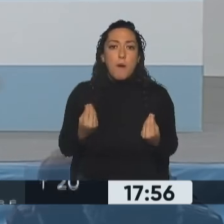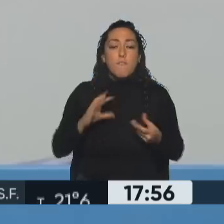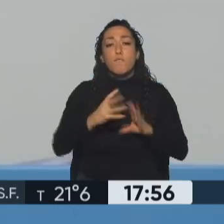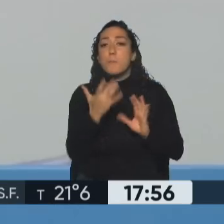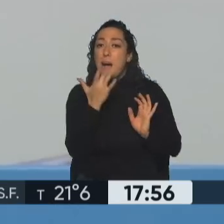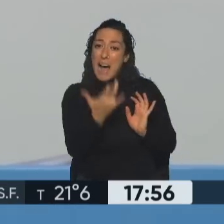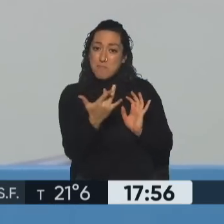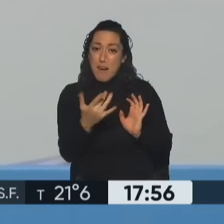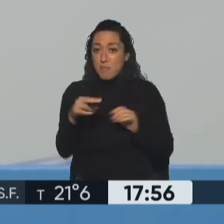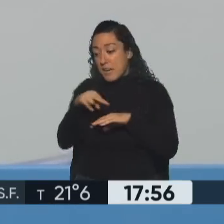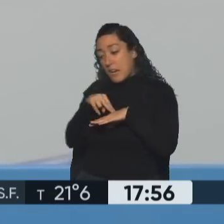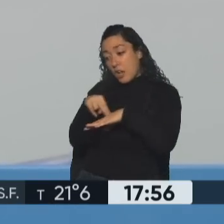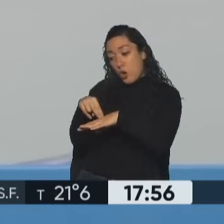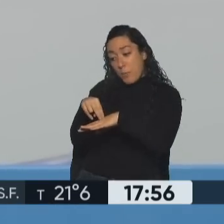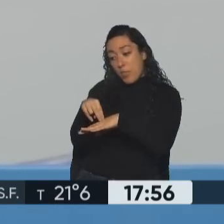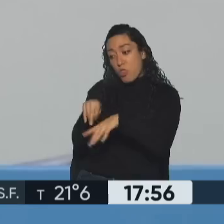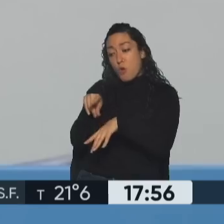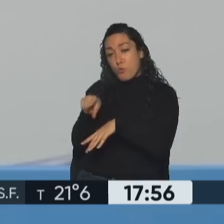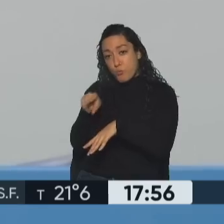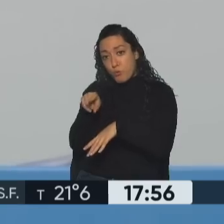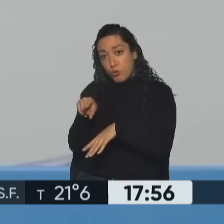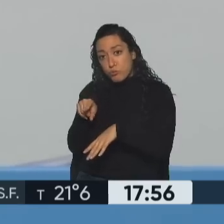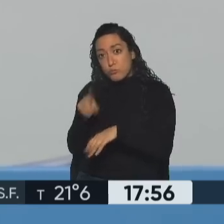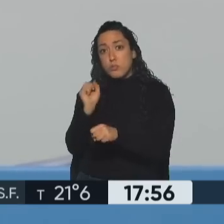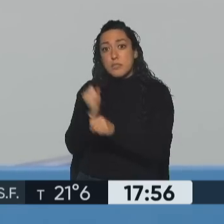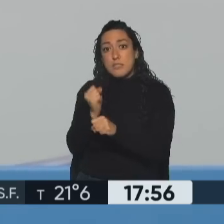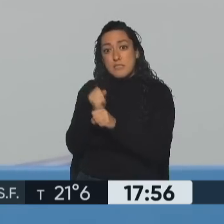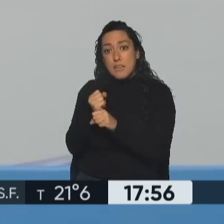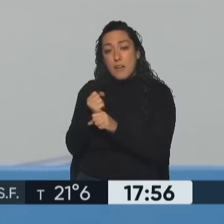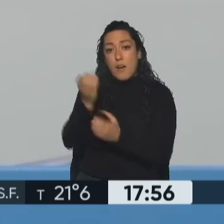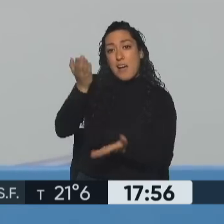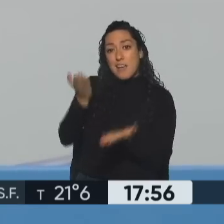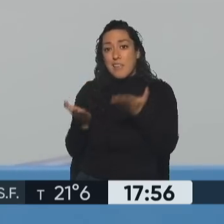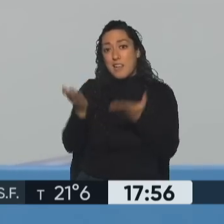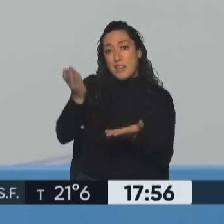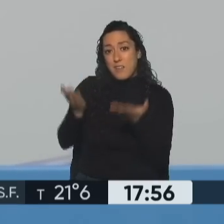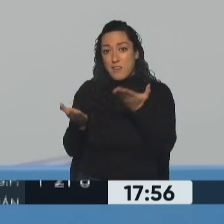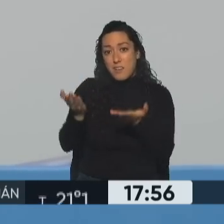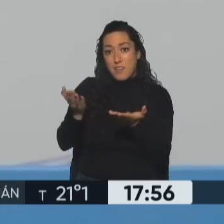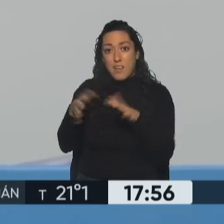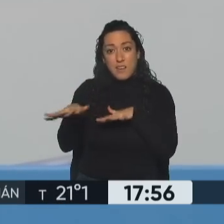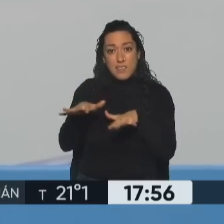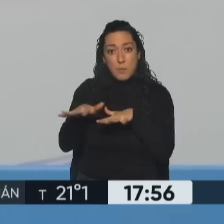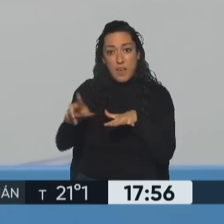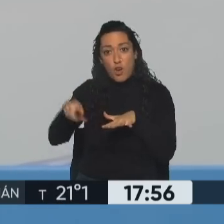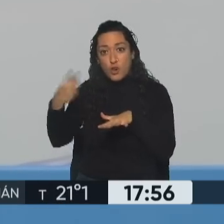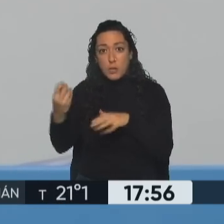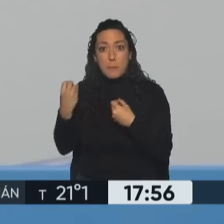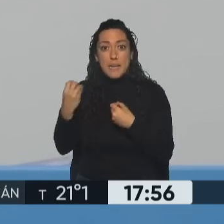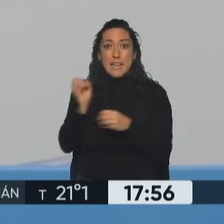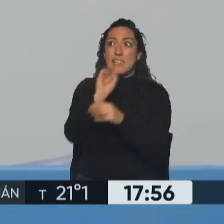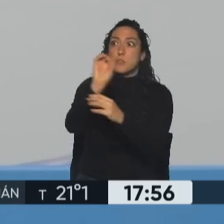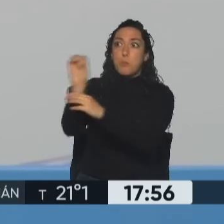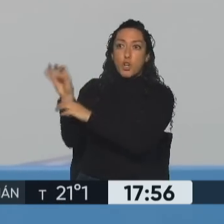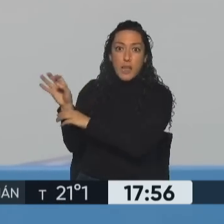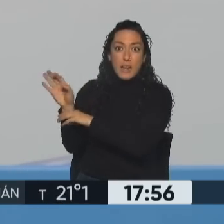Amablemente le sugerimos que encontrara una actividad que me equilibrara la balanza, hace algo para exportar